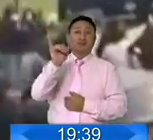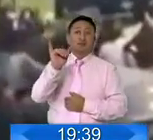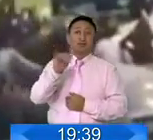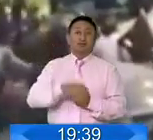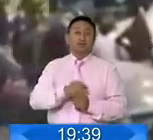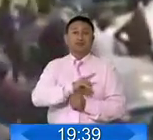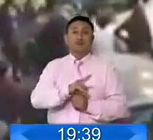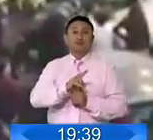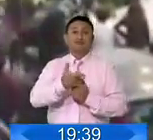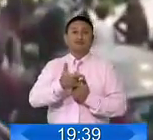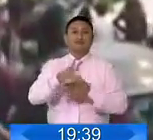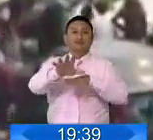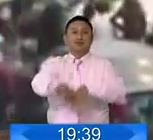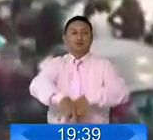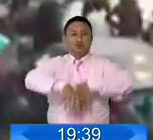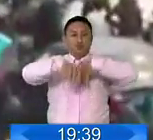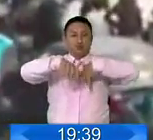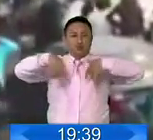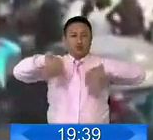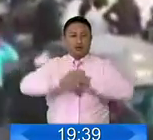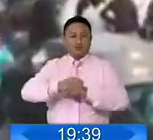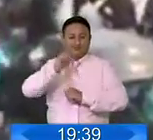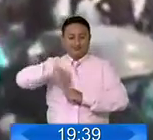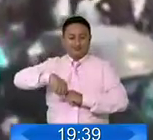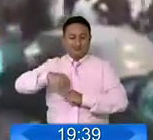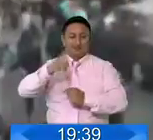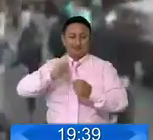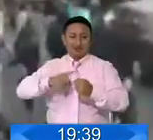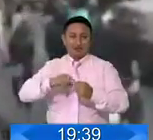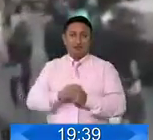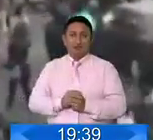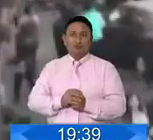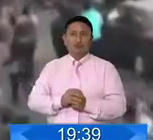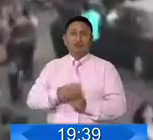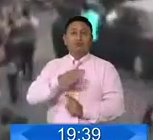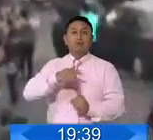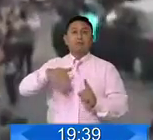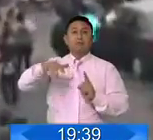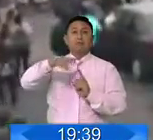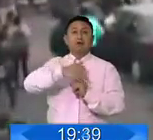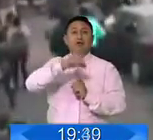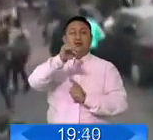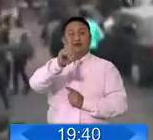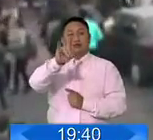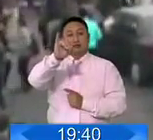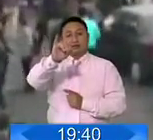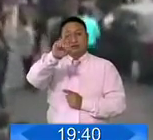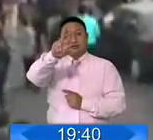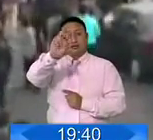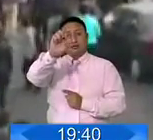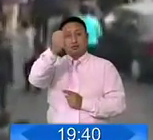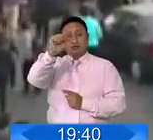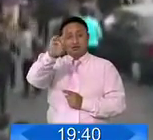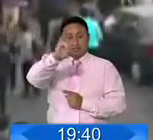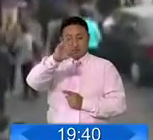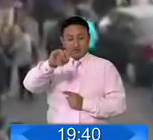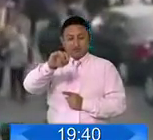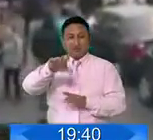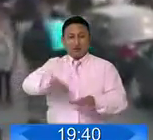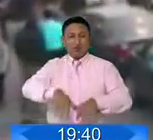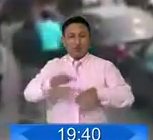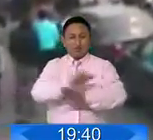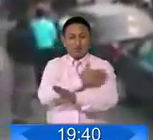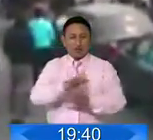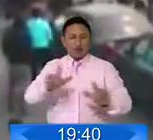durante uno de los espectáculos del Verano de las Artes en Quito. En el Parque de las Diversidades se llevaba a cabo un concierto de rock. Al parecer el aforo